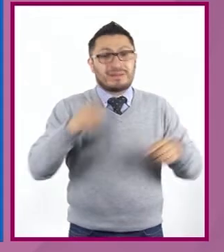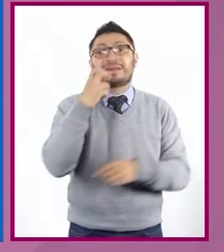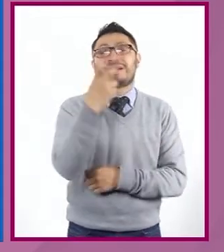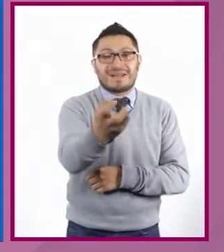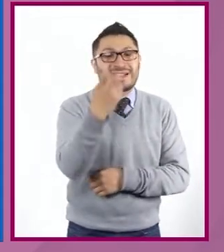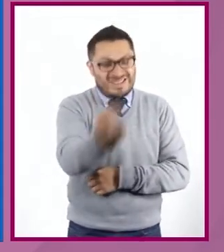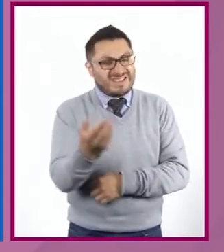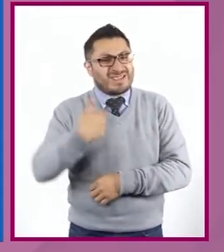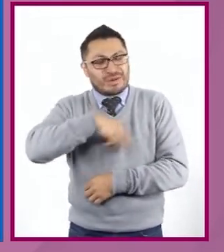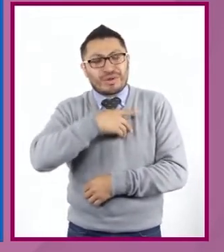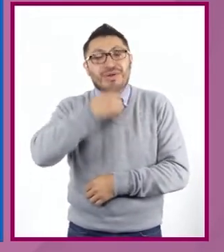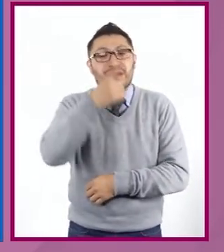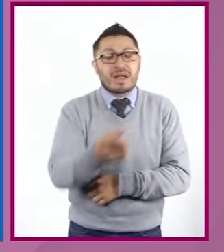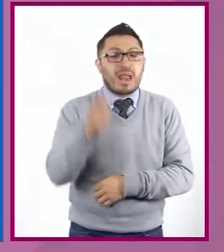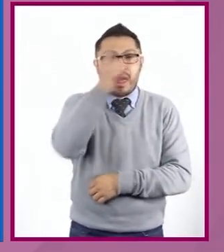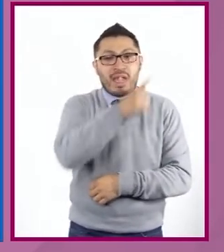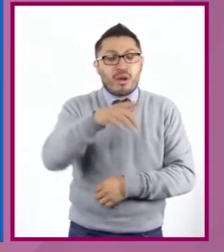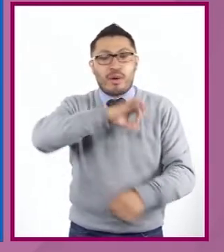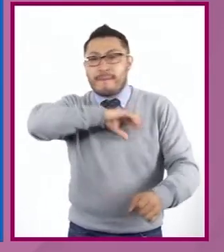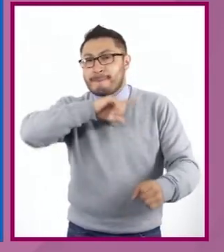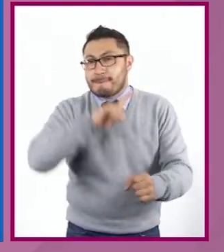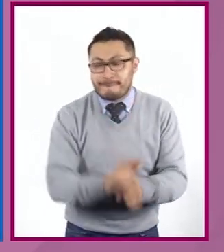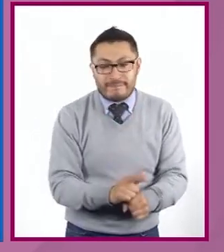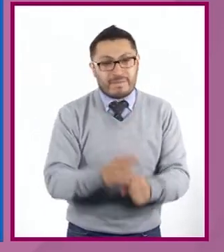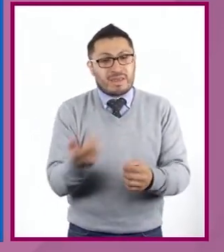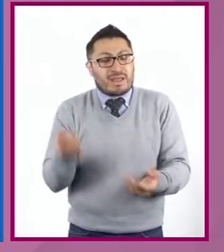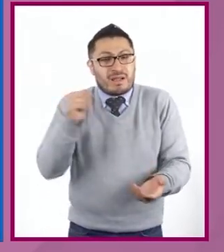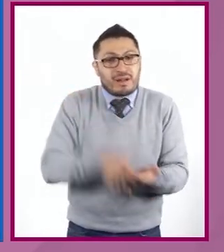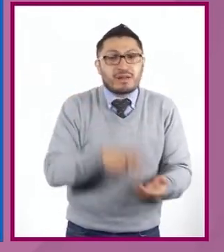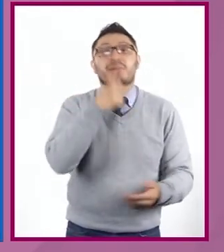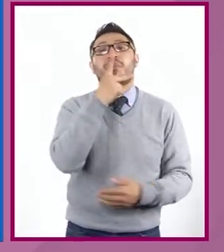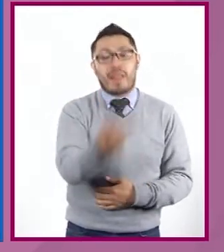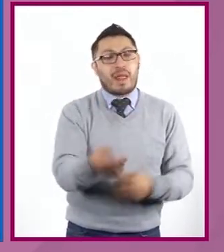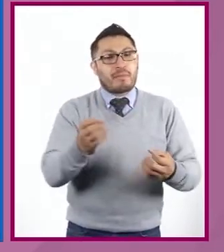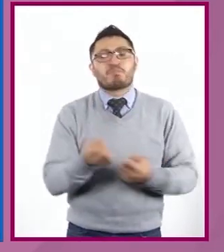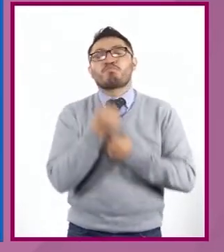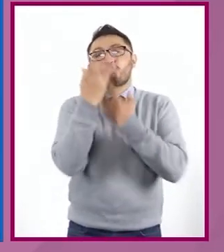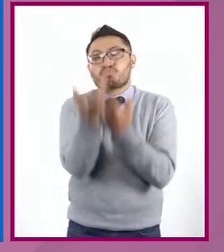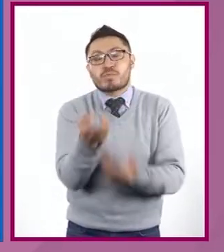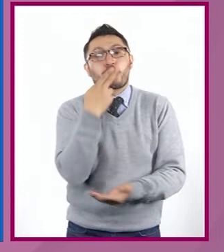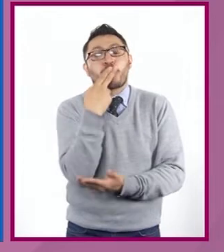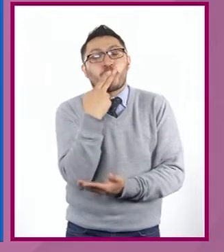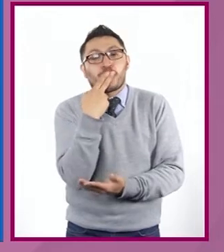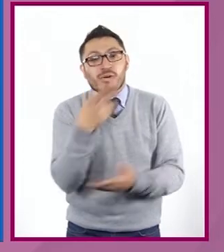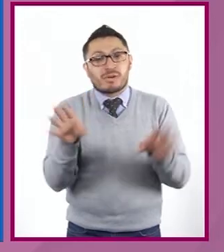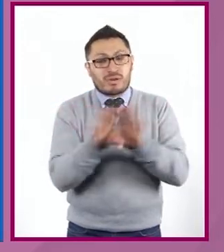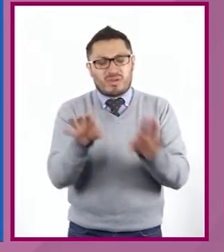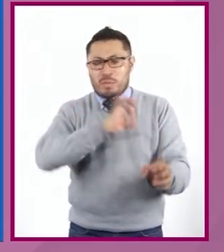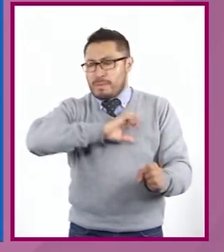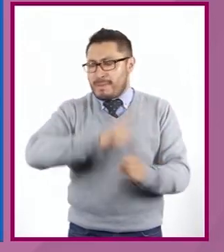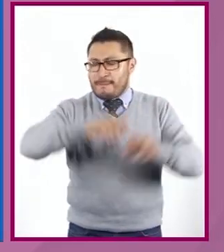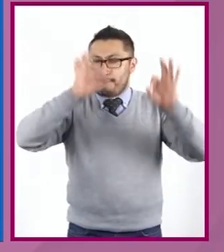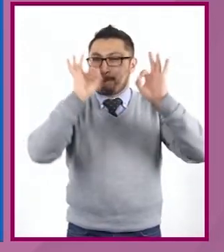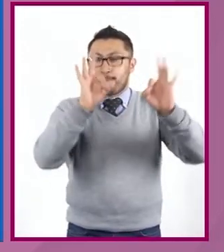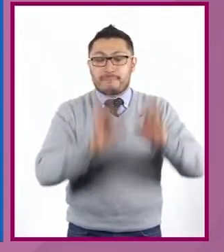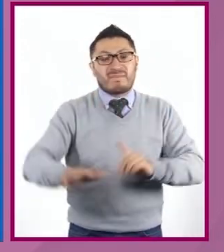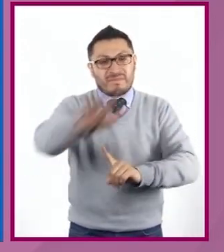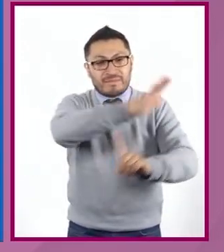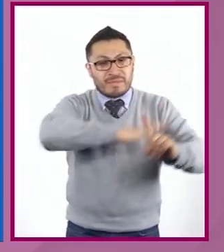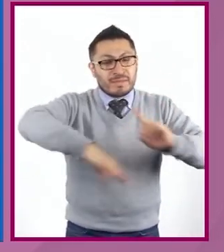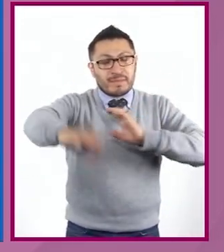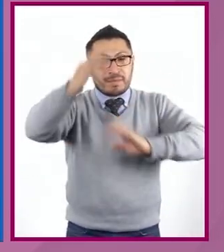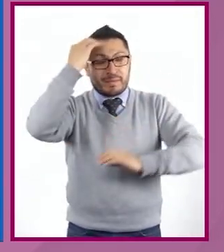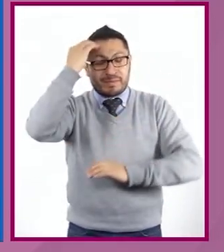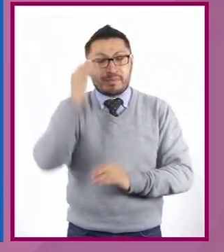estamos hablando de lenguaje especializado, compuesto por palabras o expresiones que se usan específicamente en un campo del